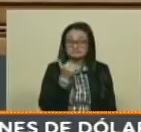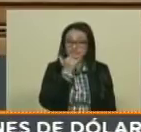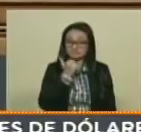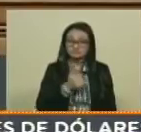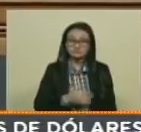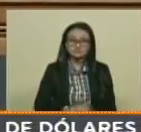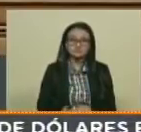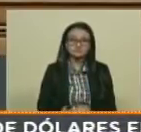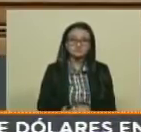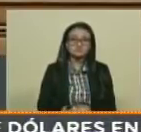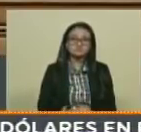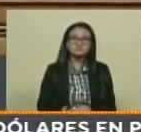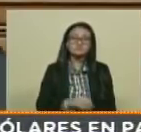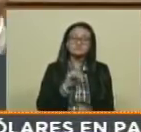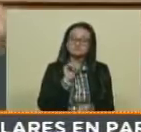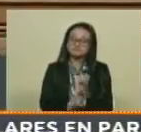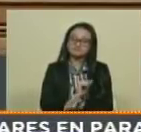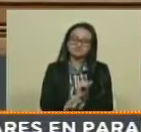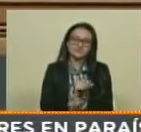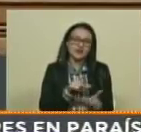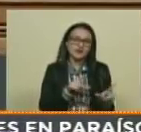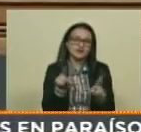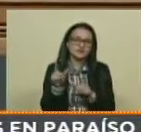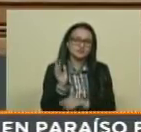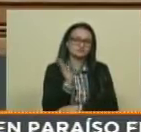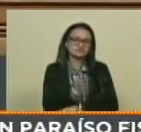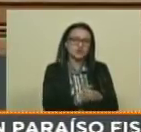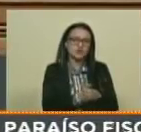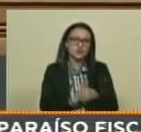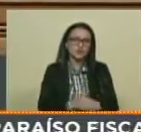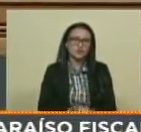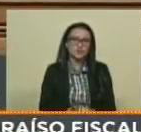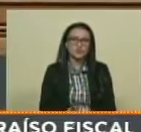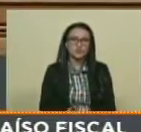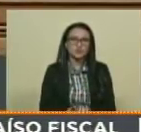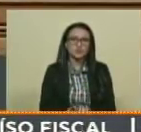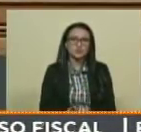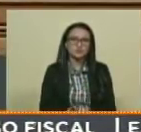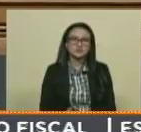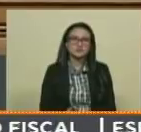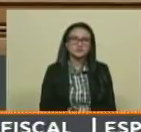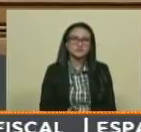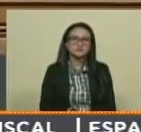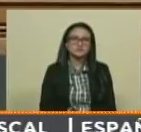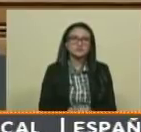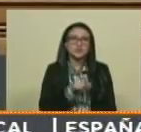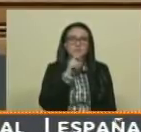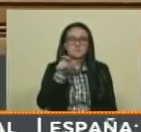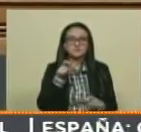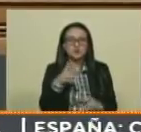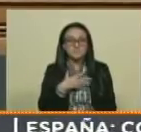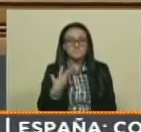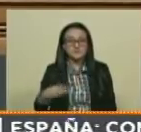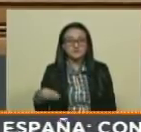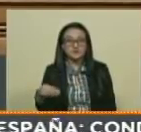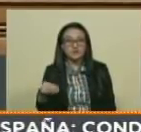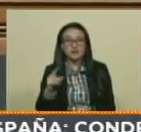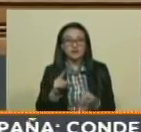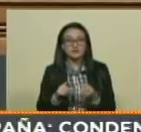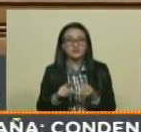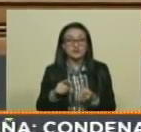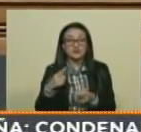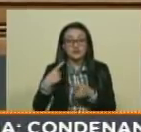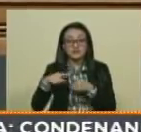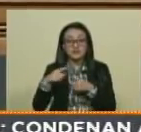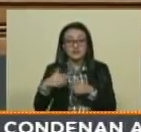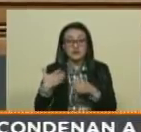Se ha detenido y están ya imputados quienes aparecen como presidentes de ambas